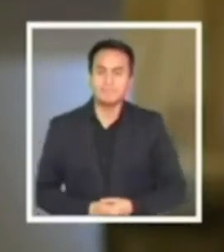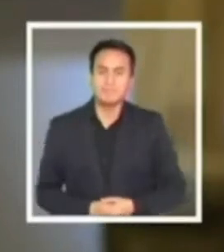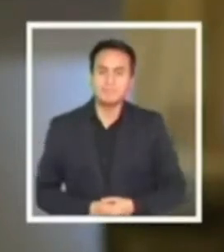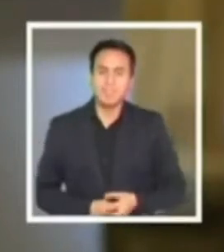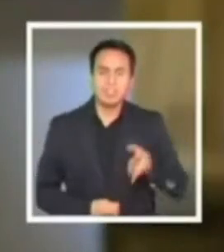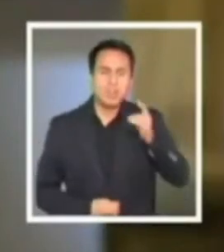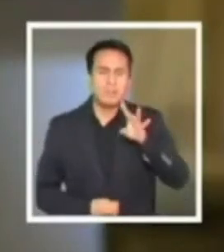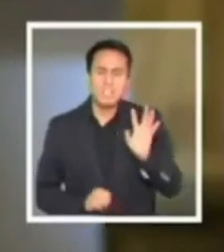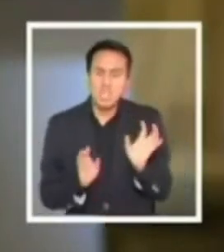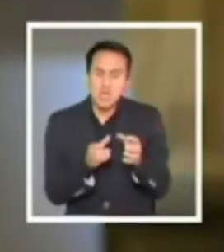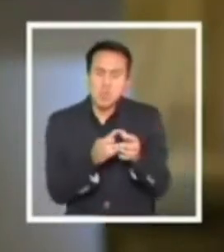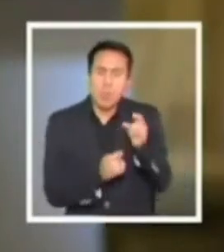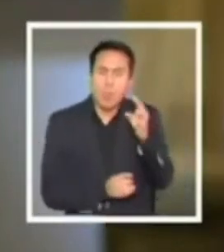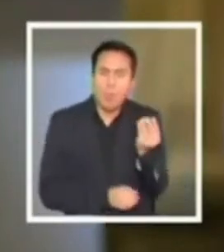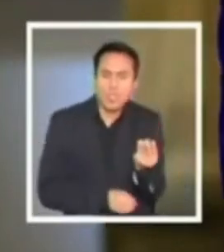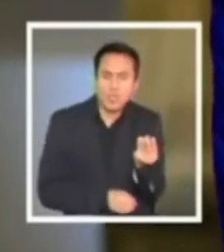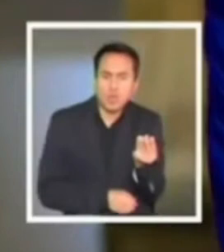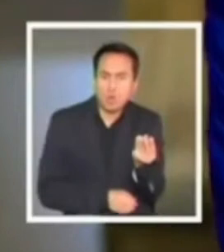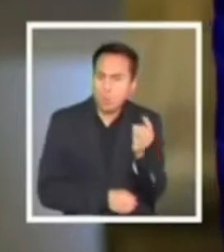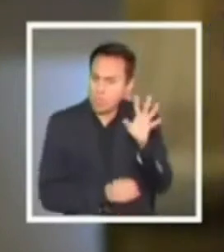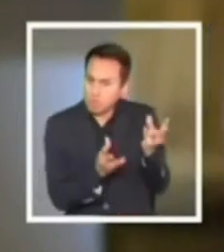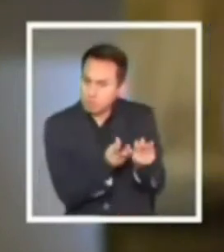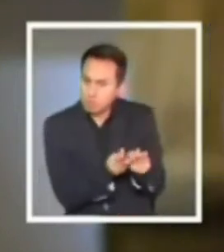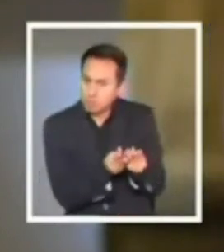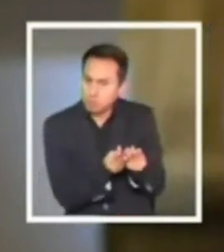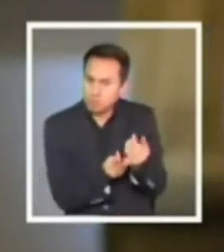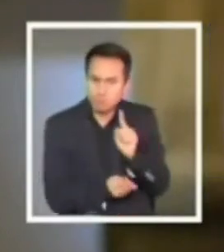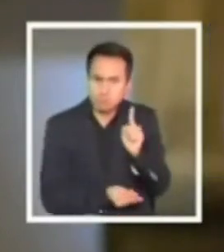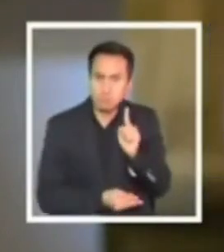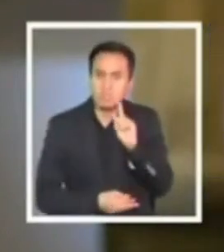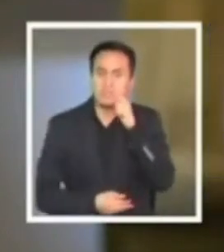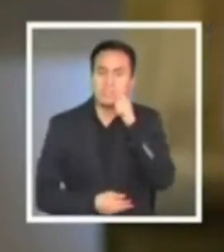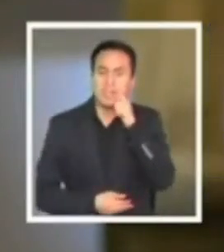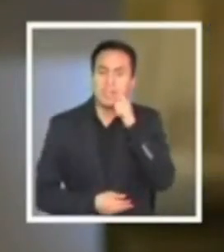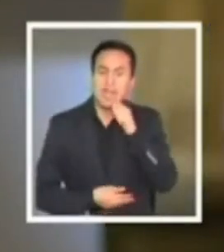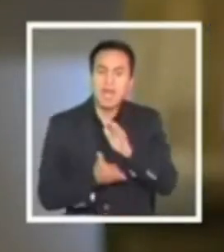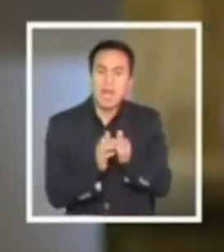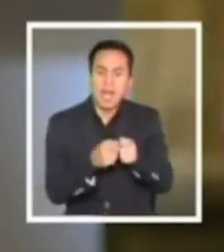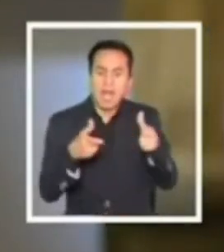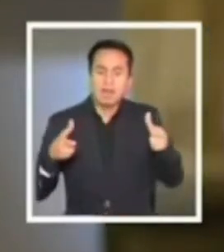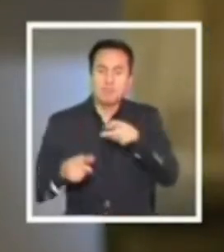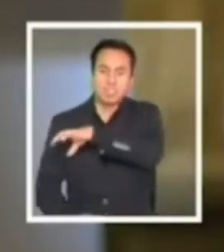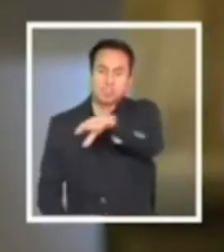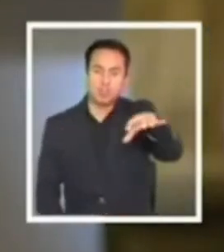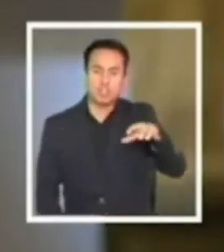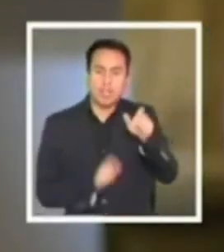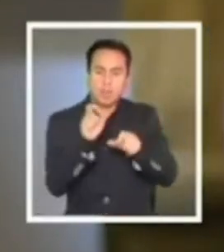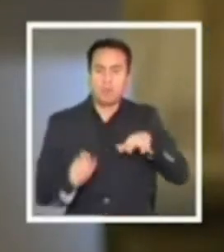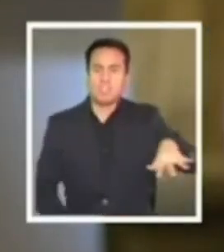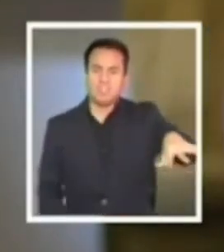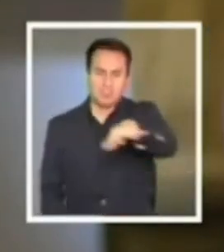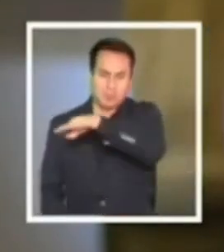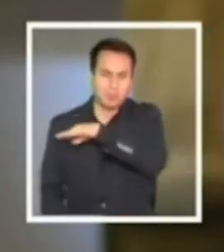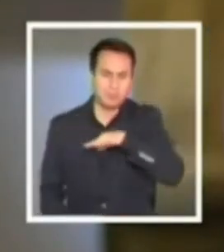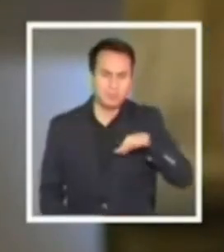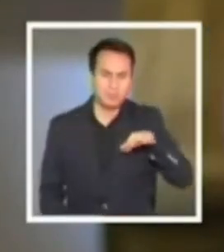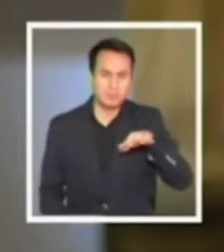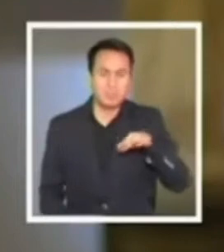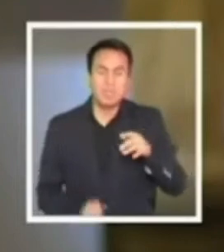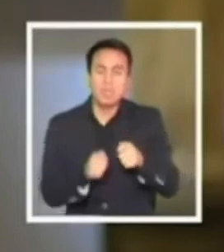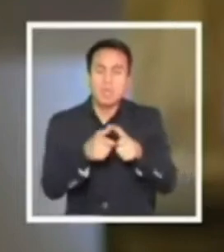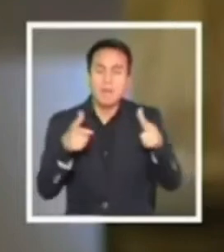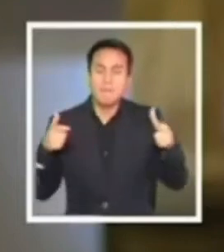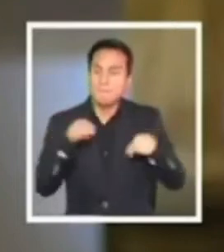No solo de un grupo o una minoría, sino de amplios sectores de la población, de